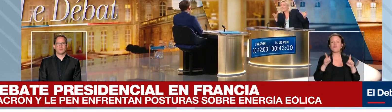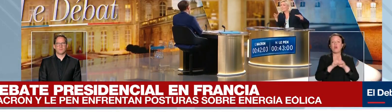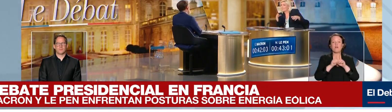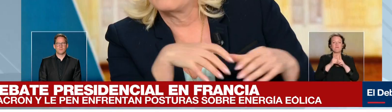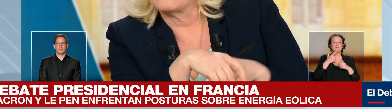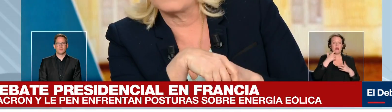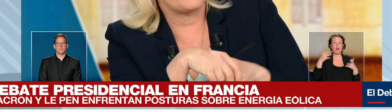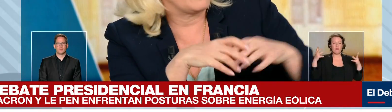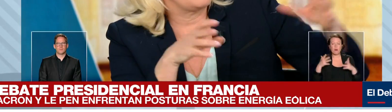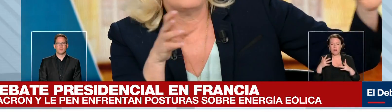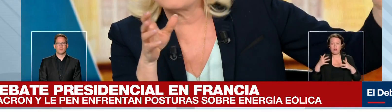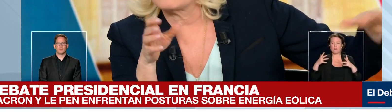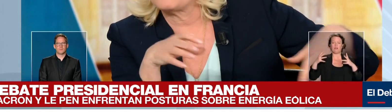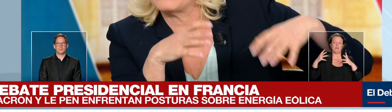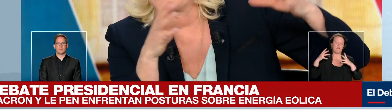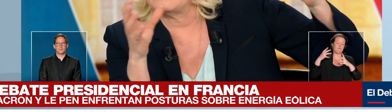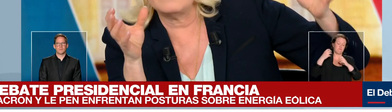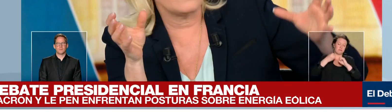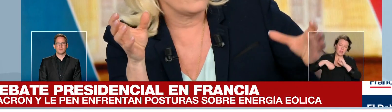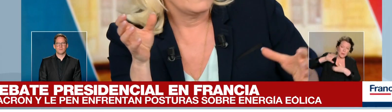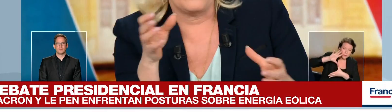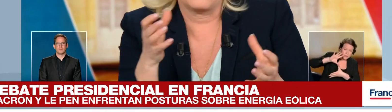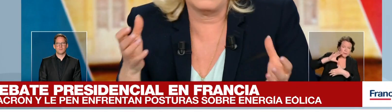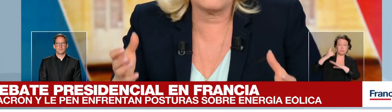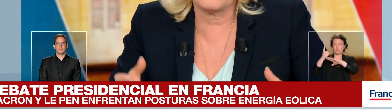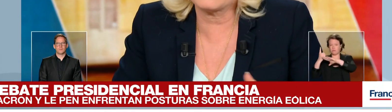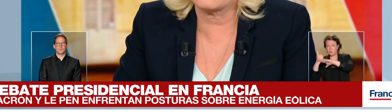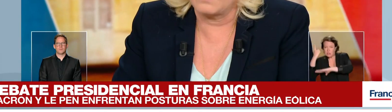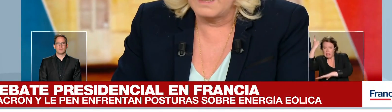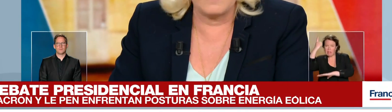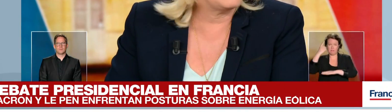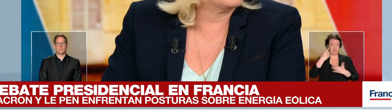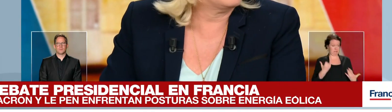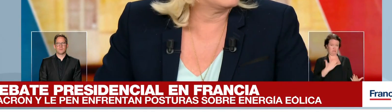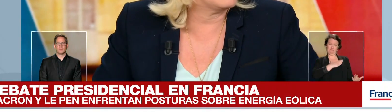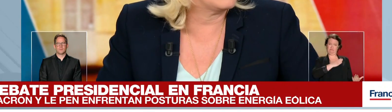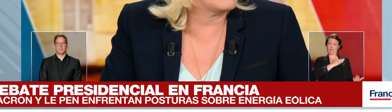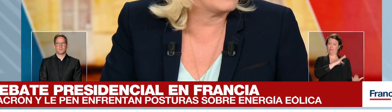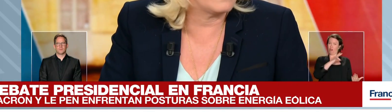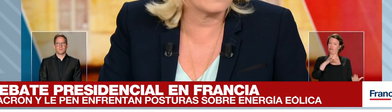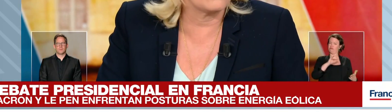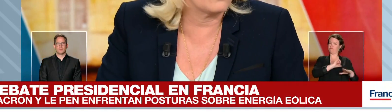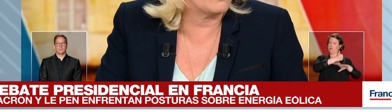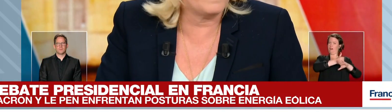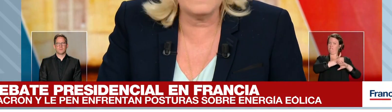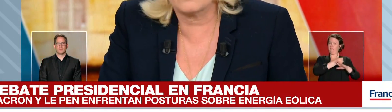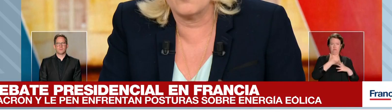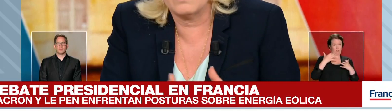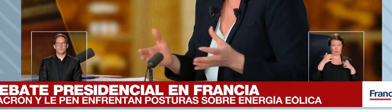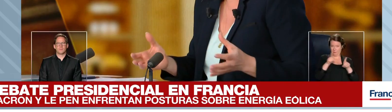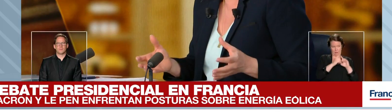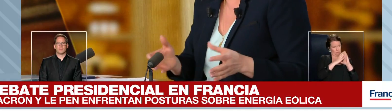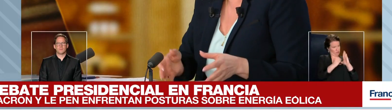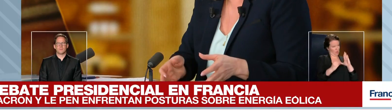en que se creó una política espacial, se hizo Airbus, se hizo Ariane, de la misma manera habría que hacer un